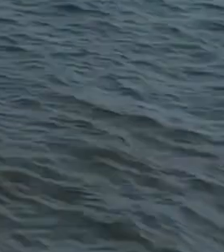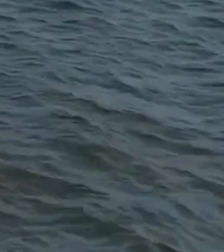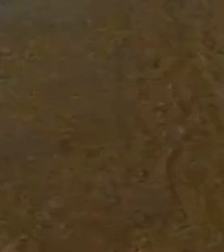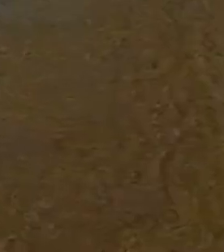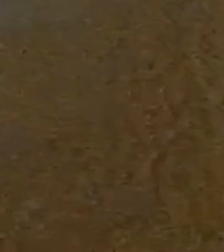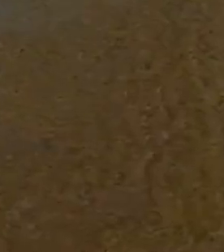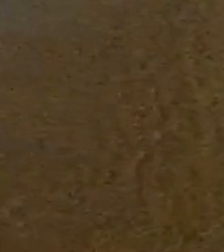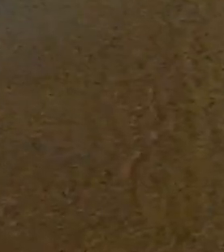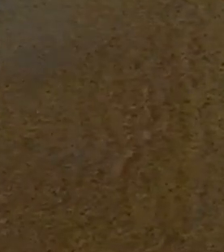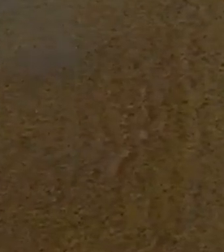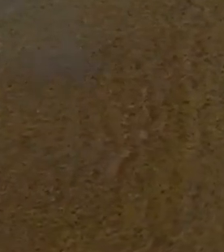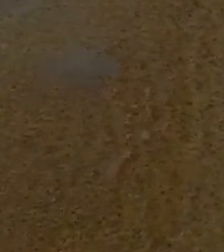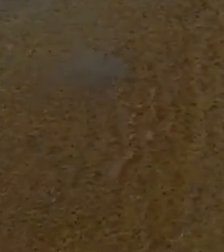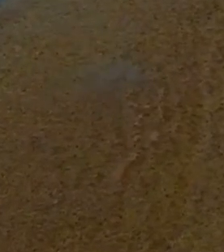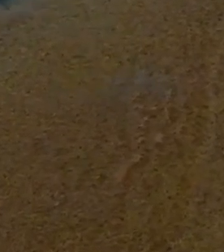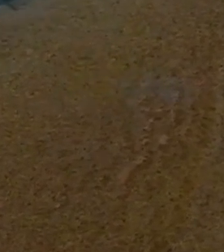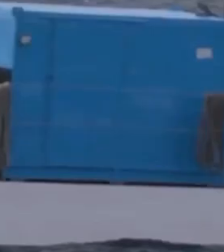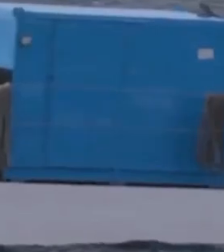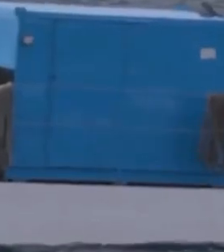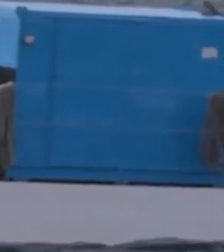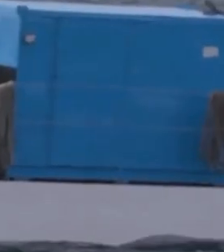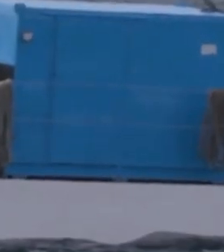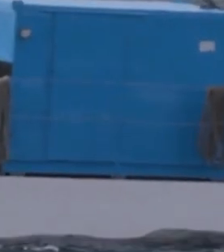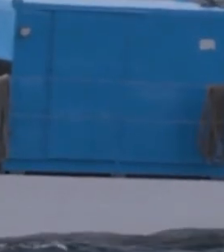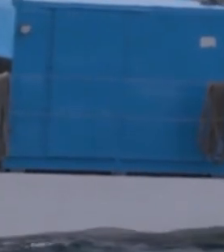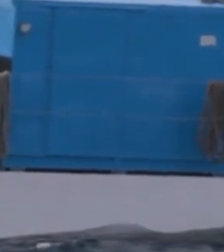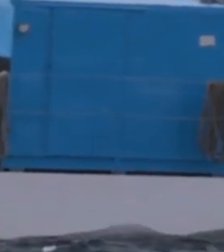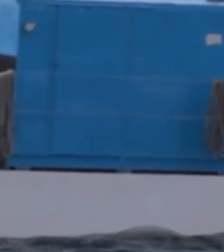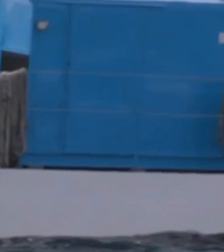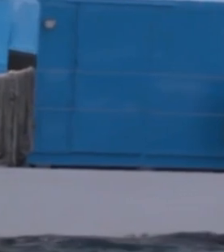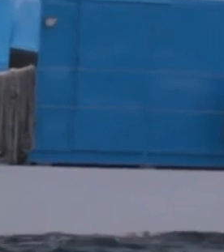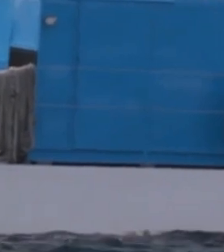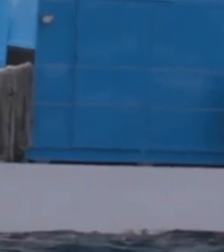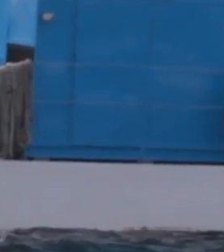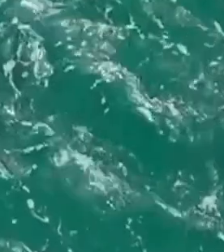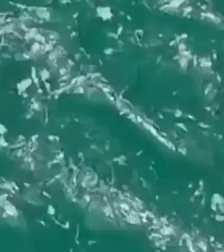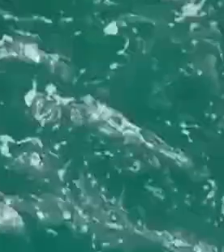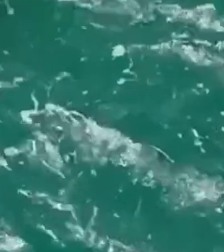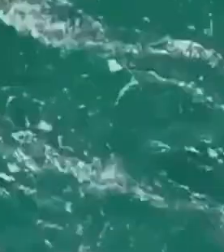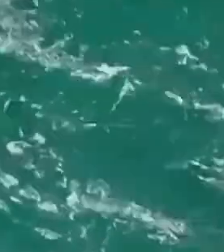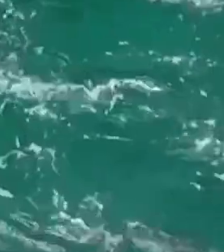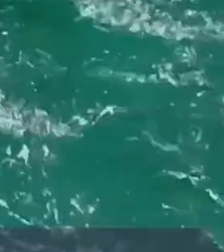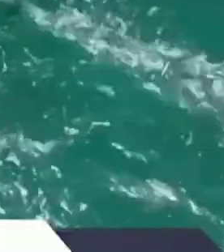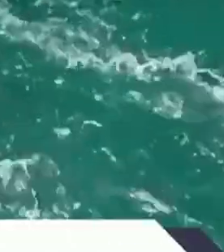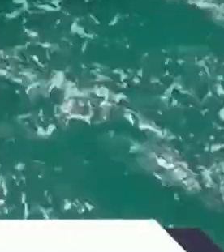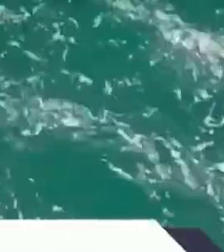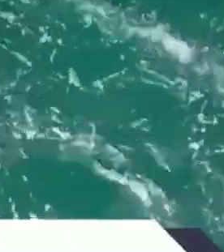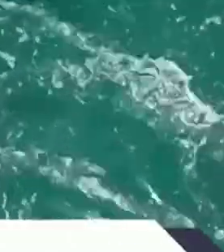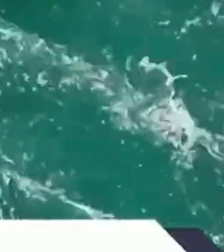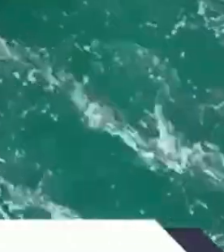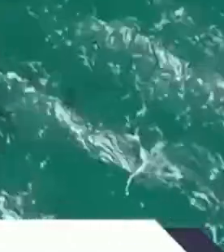equipo complementario para la recolección de sargazo en zonas costeras, conformado por